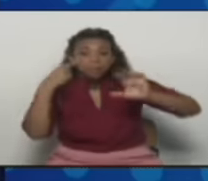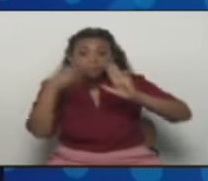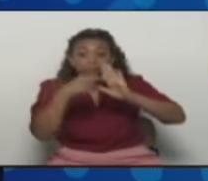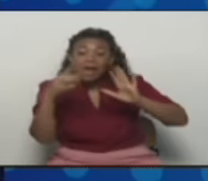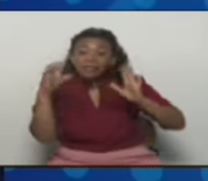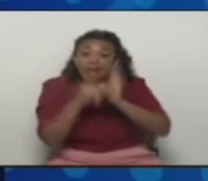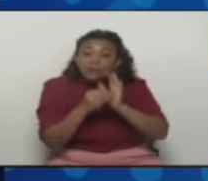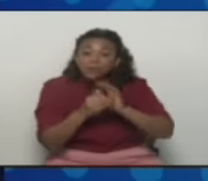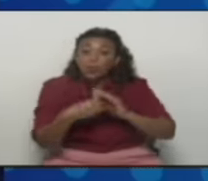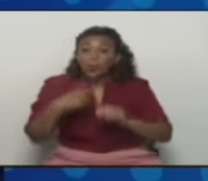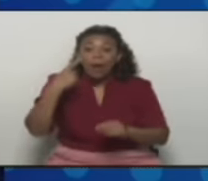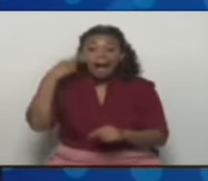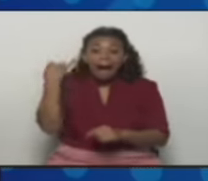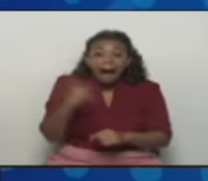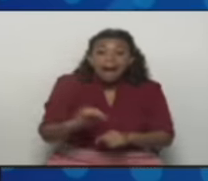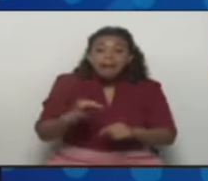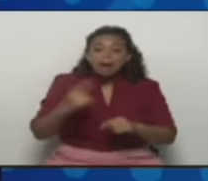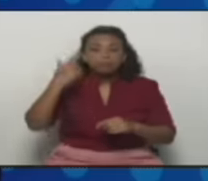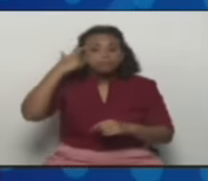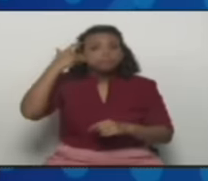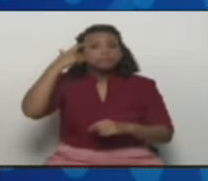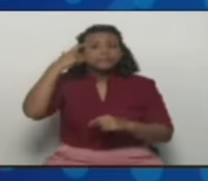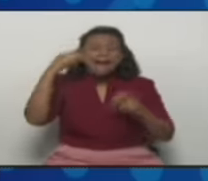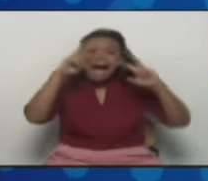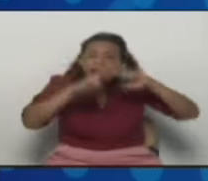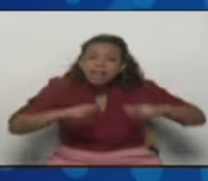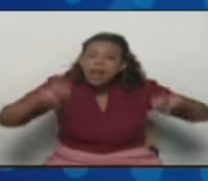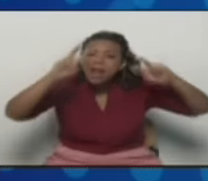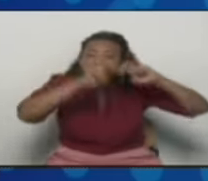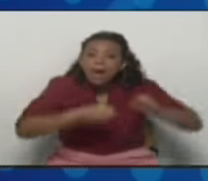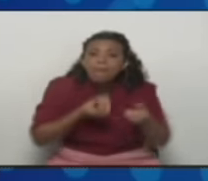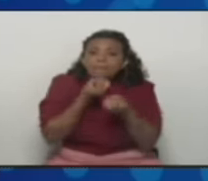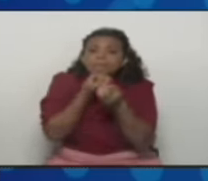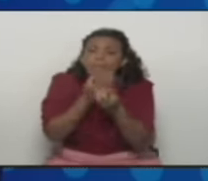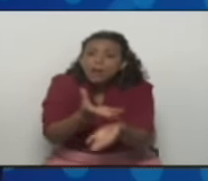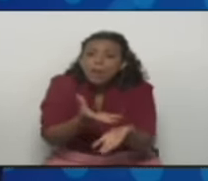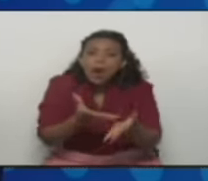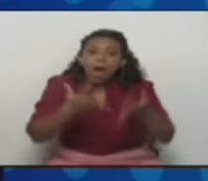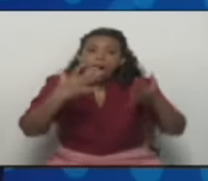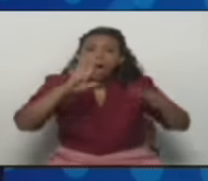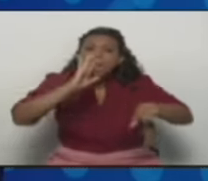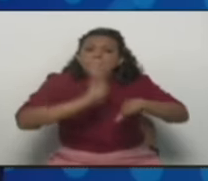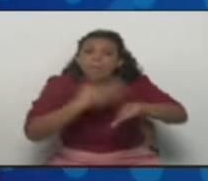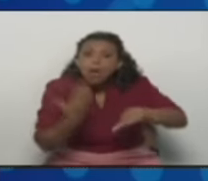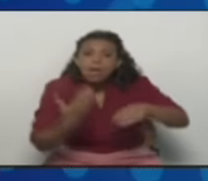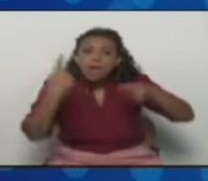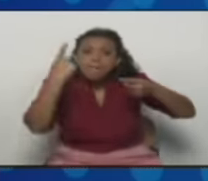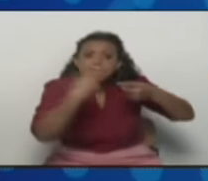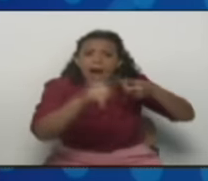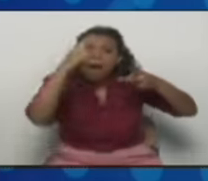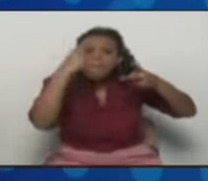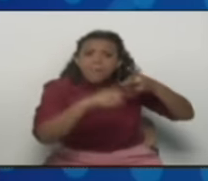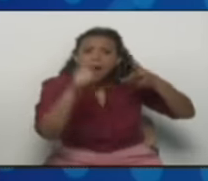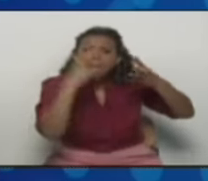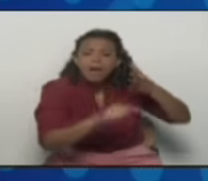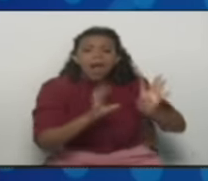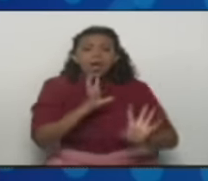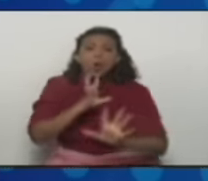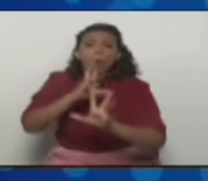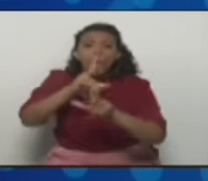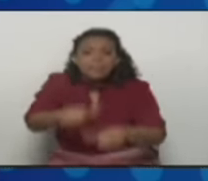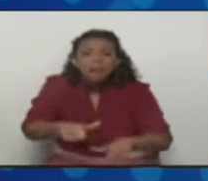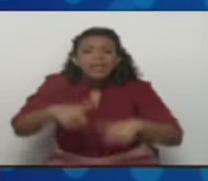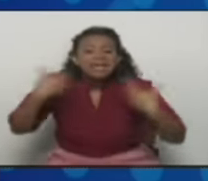porque tiene la capacidad para desmenuzar y darnos el conocimiento de las cosas que